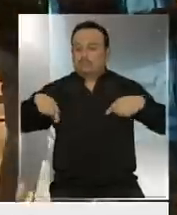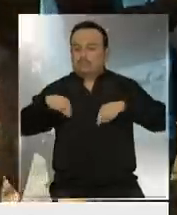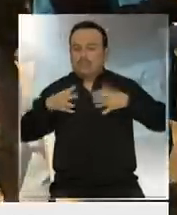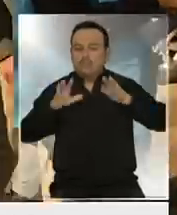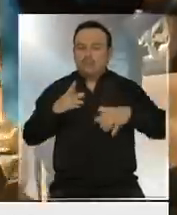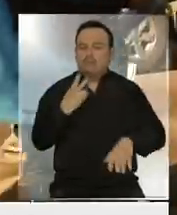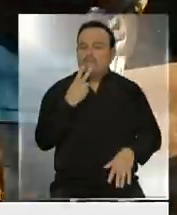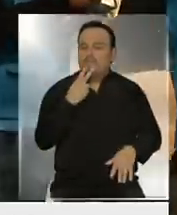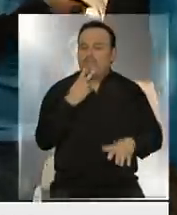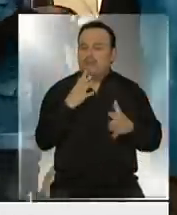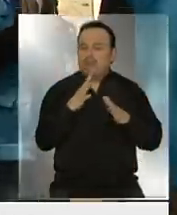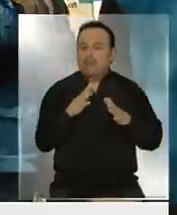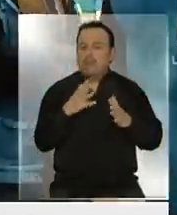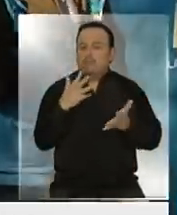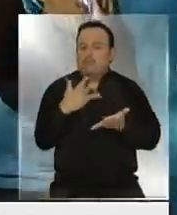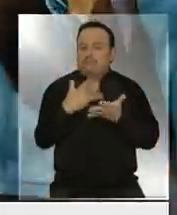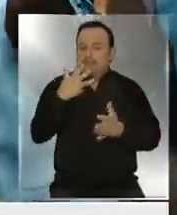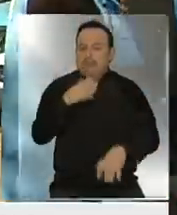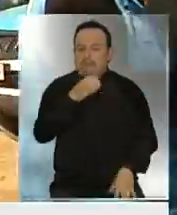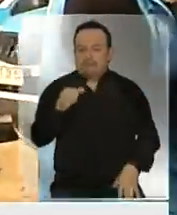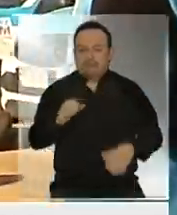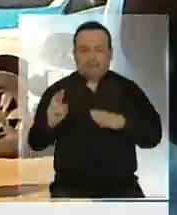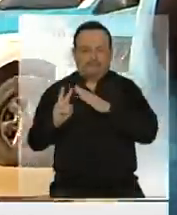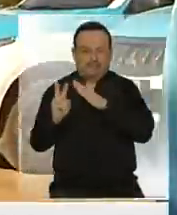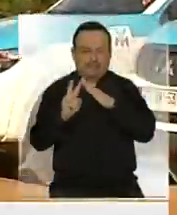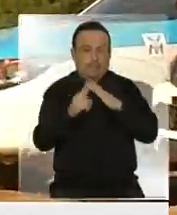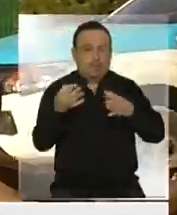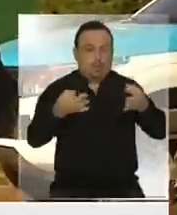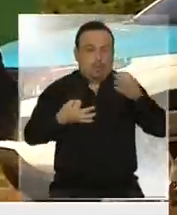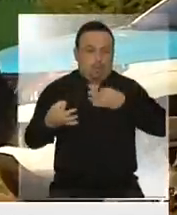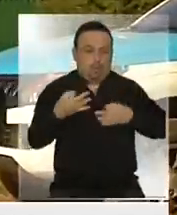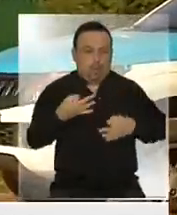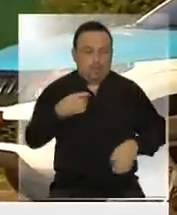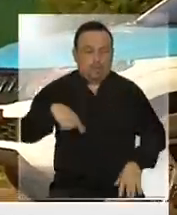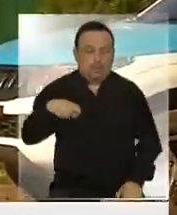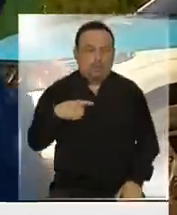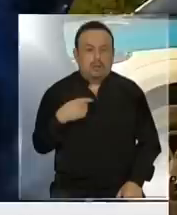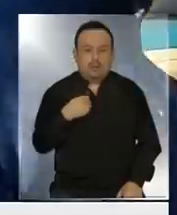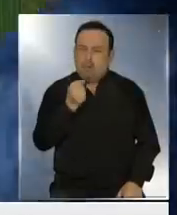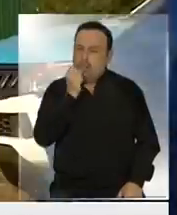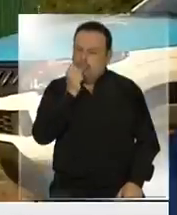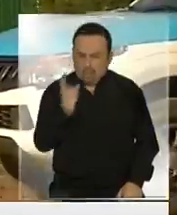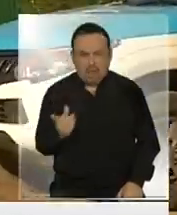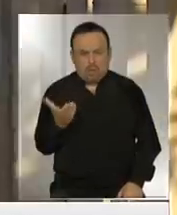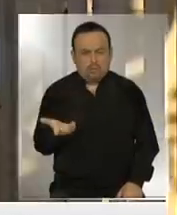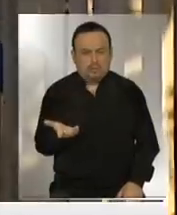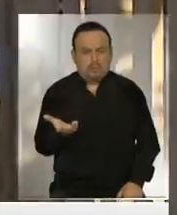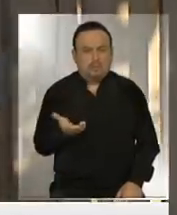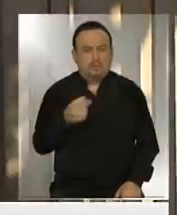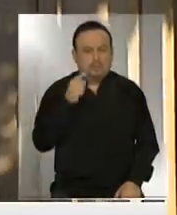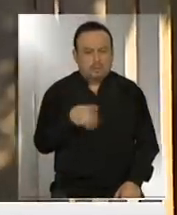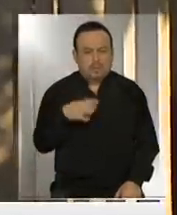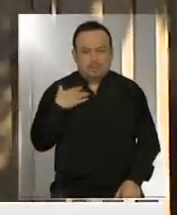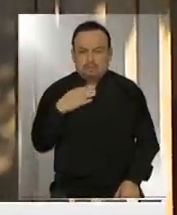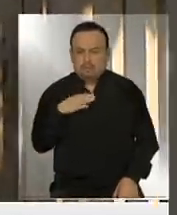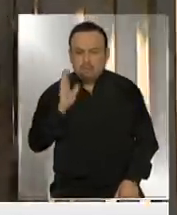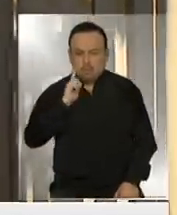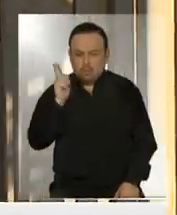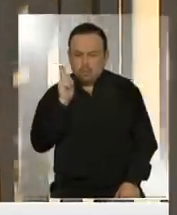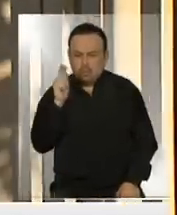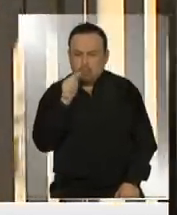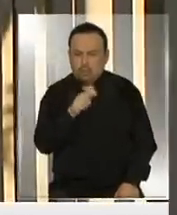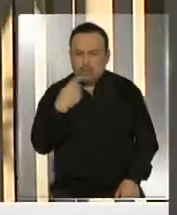nueve mil familias nos comentaban las vecinas que se encuentran ahí denunciando esta situación que habían escuchado muchos ruidos